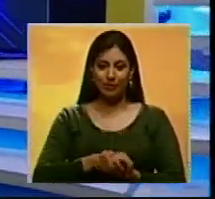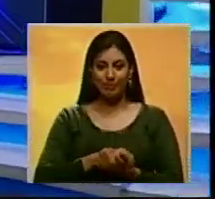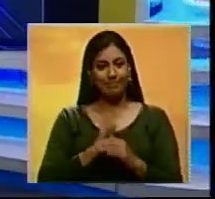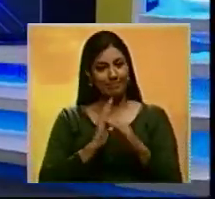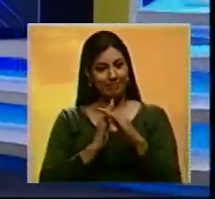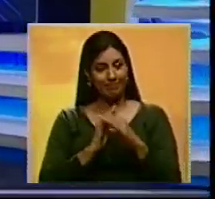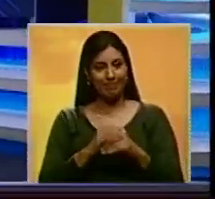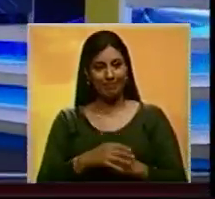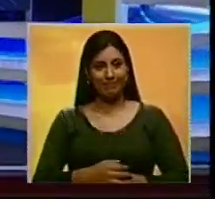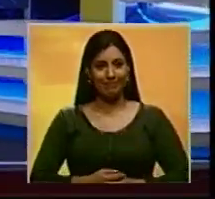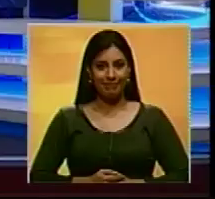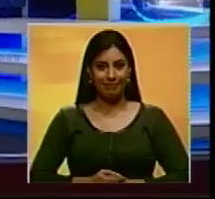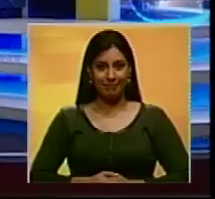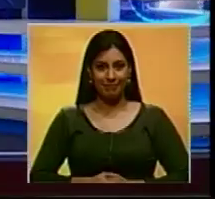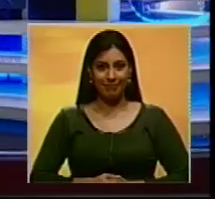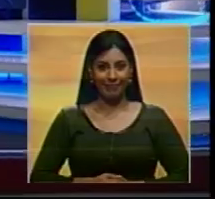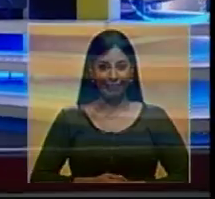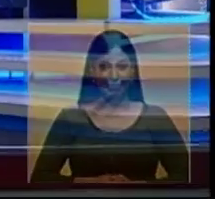venimos.